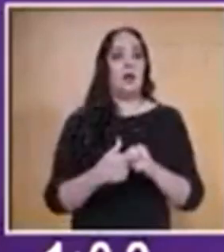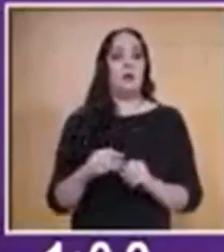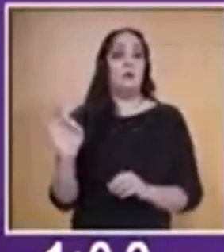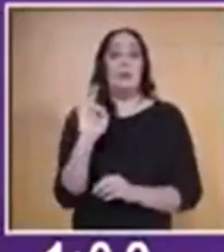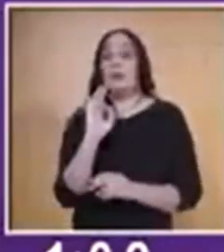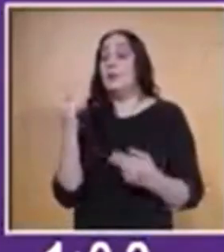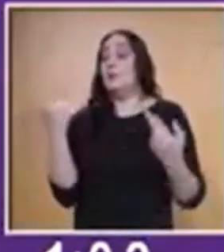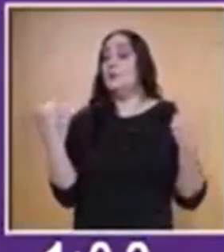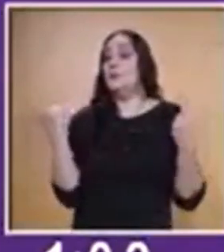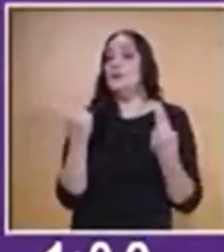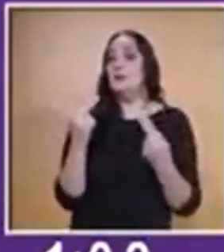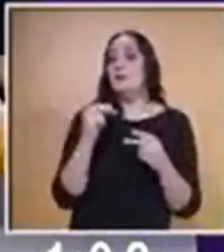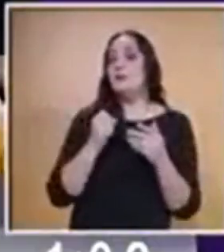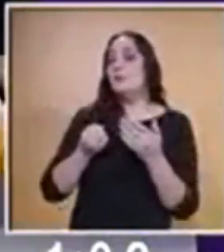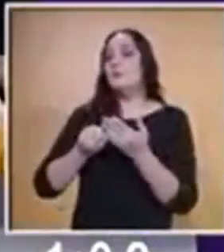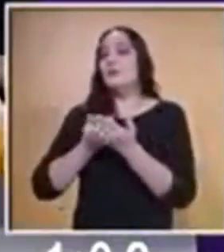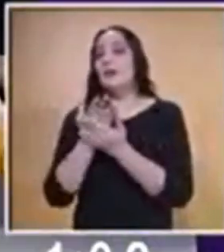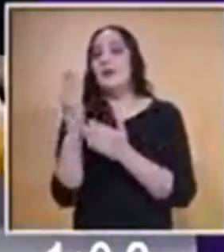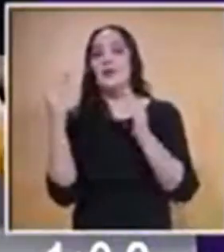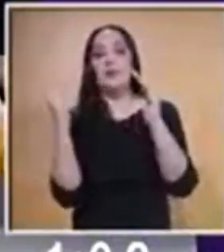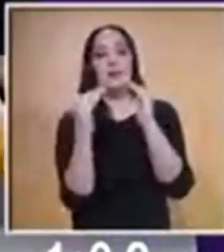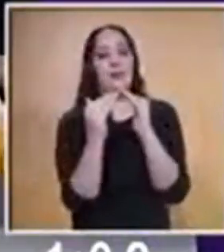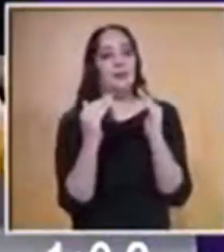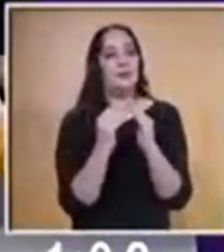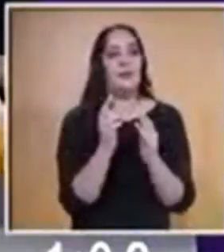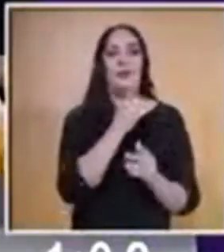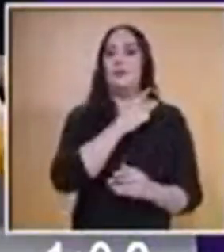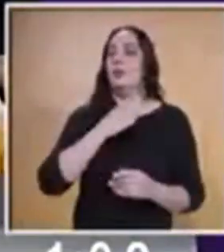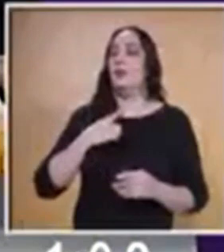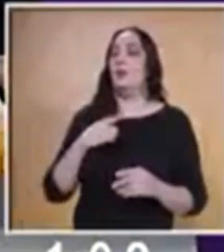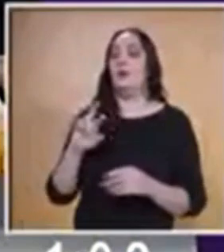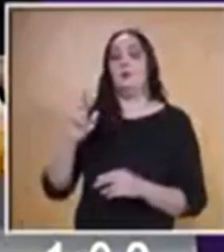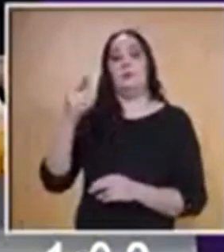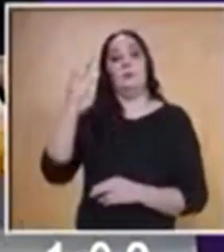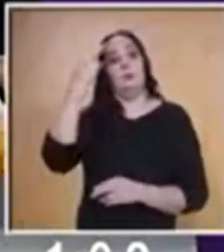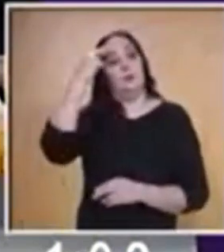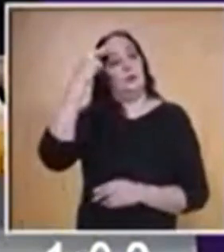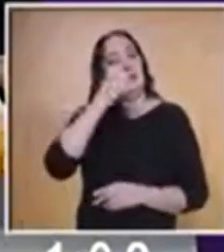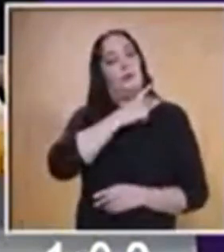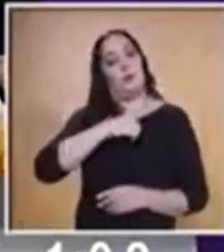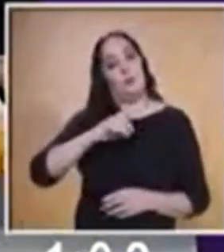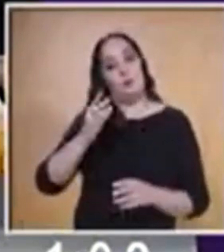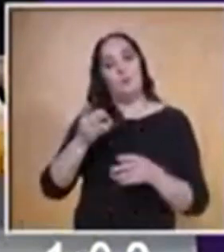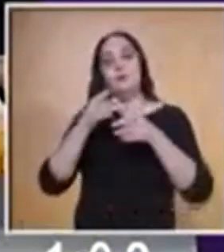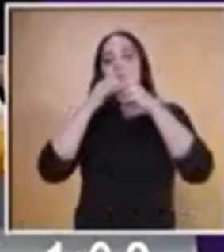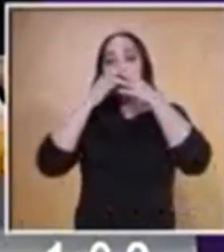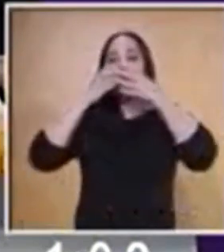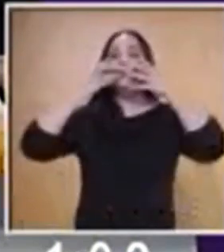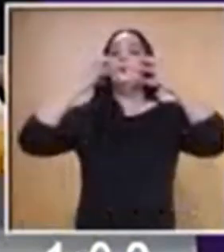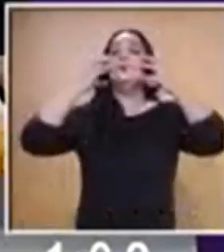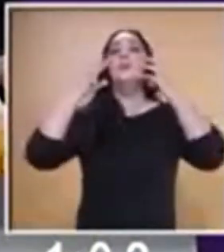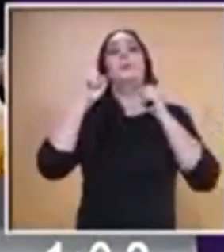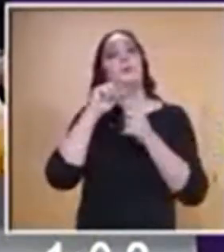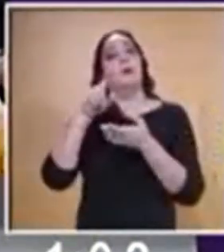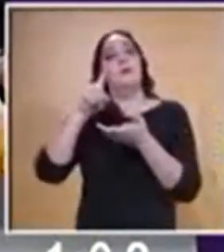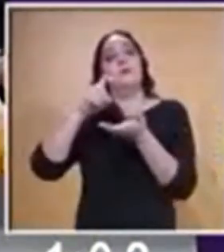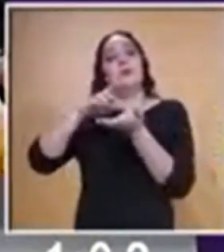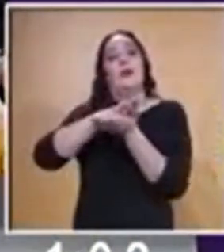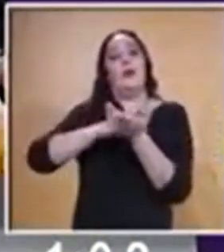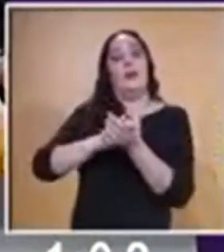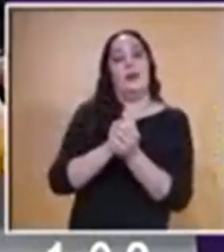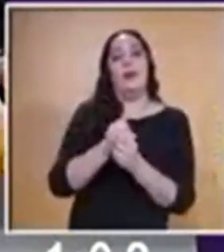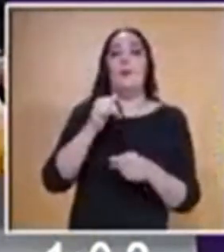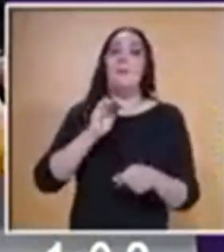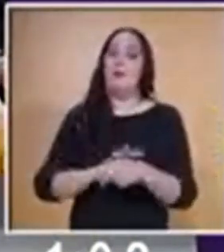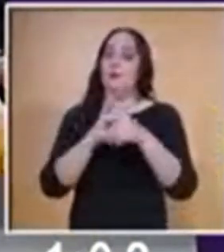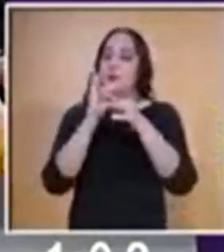casa, hay que recordarles que deben de utilizar su cubrebocas y el gel antibacterial. Sobre todo, la principal medida de seguridad